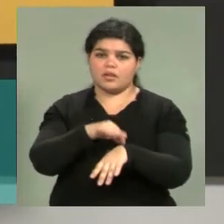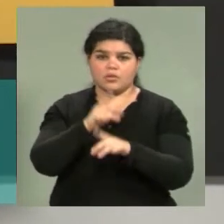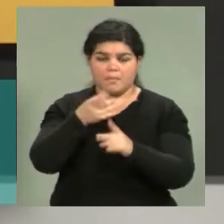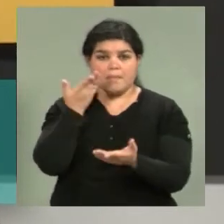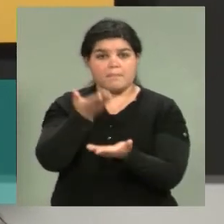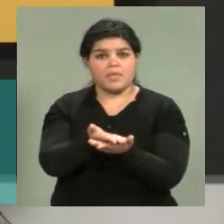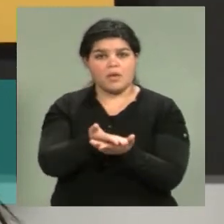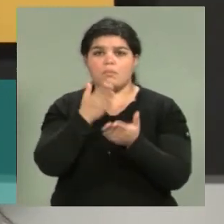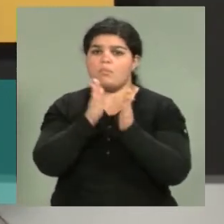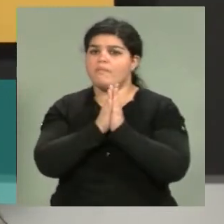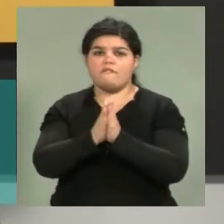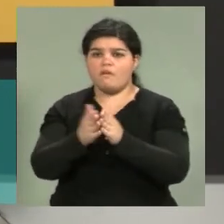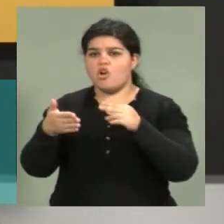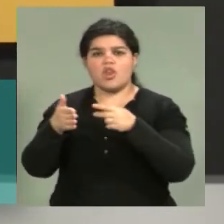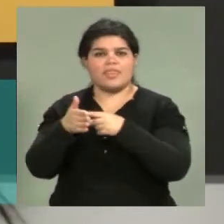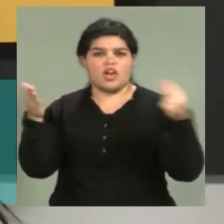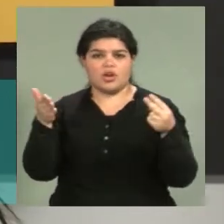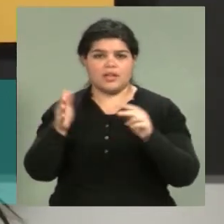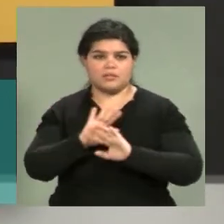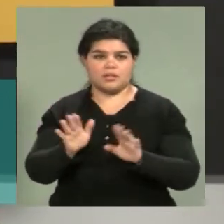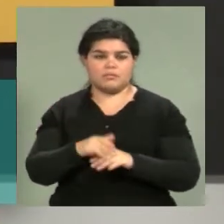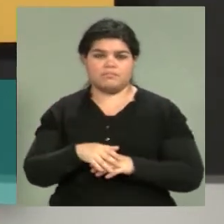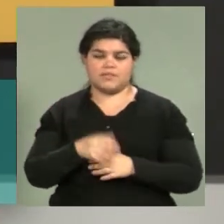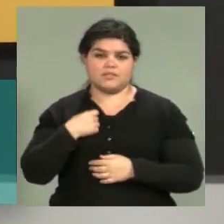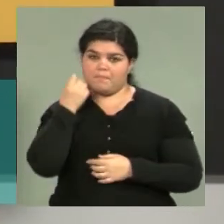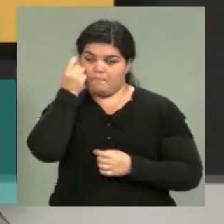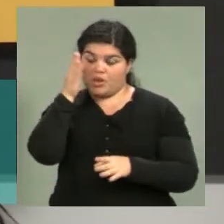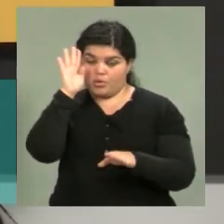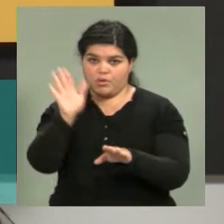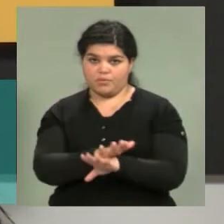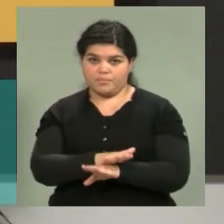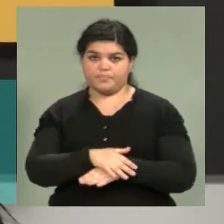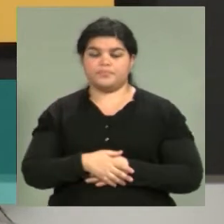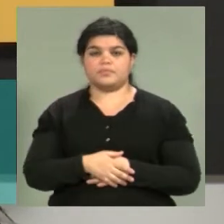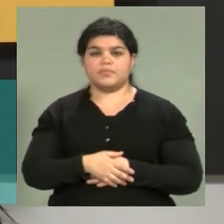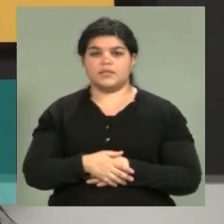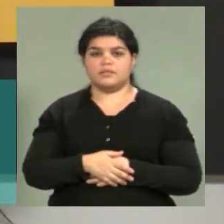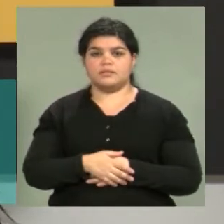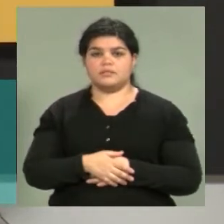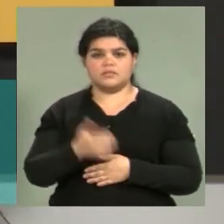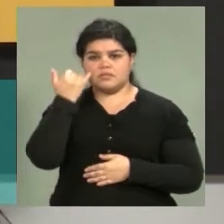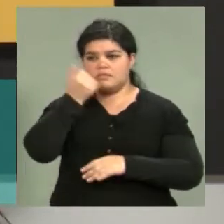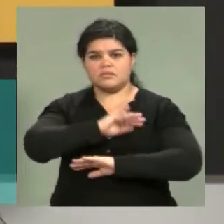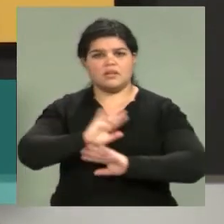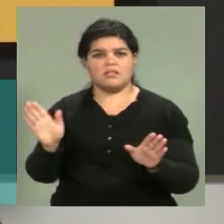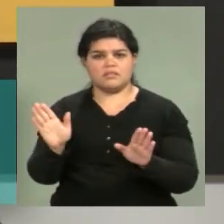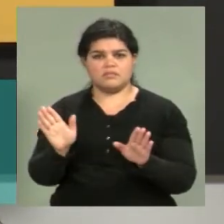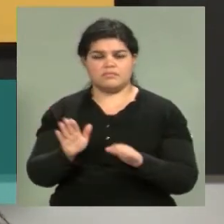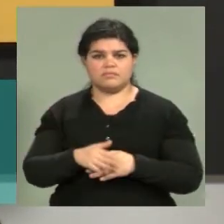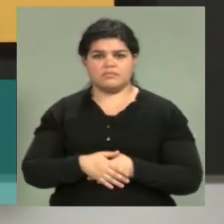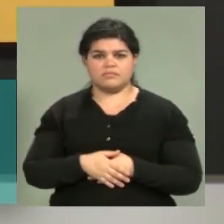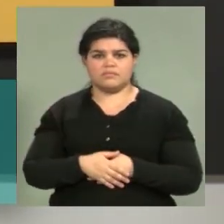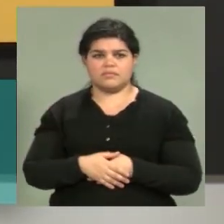lo desconectaran, ¿sí? No que lo desconectaran, perdón por mi error, sino que dejaran de suministrarle